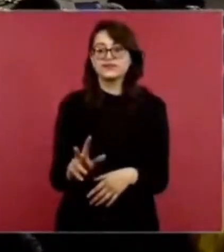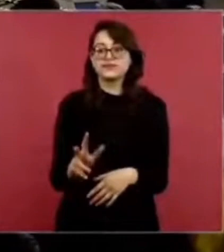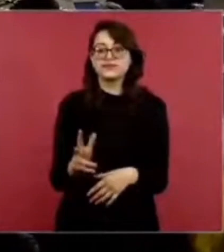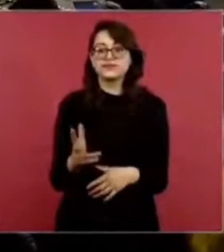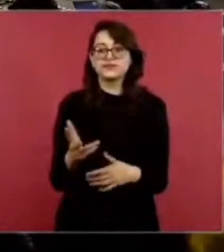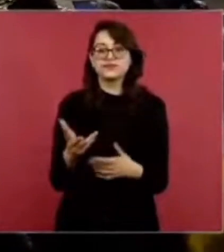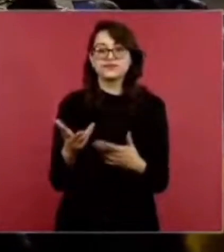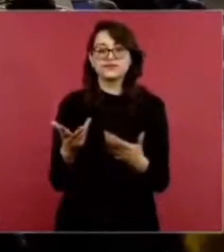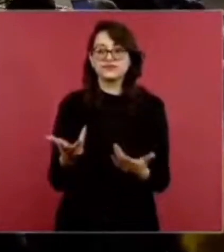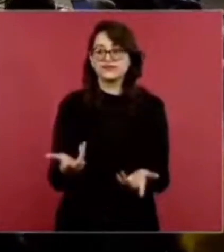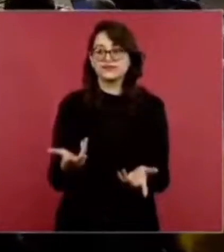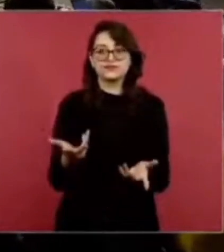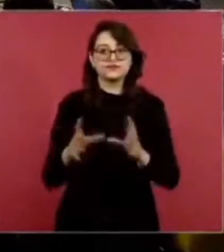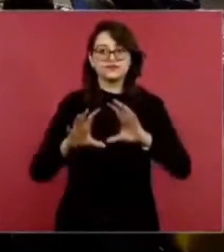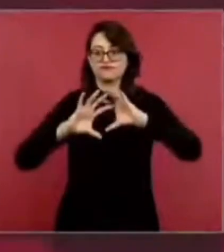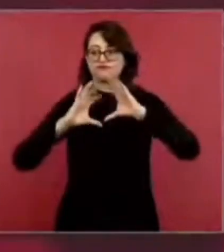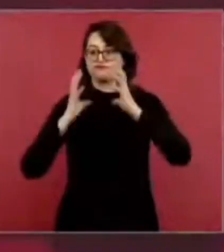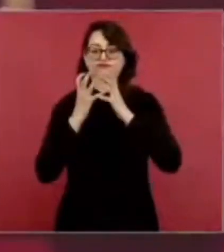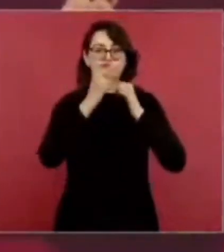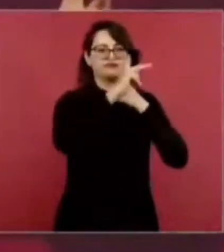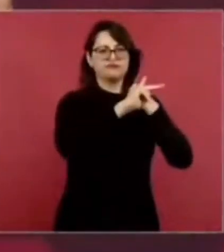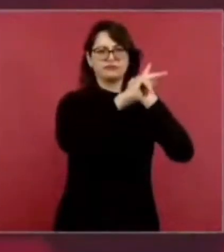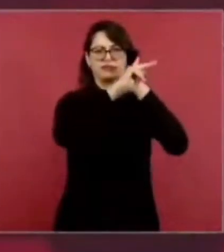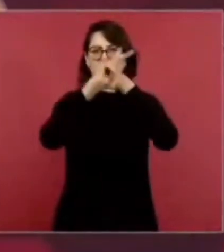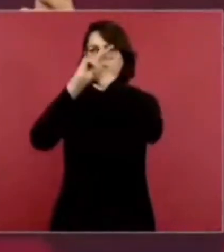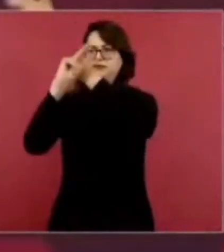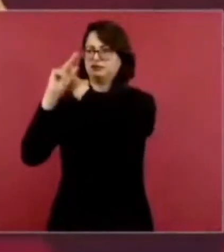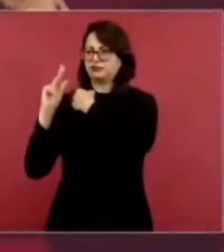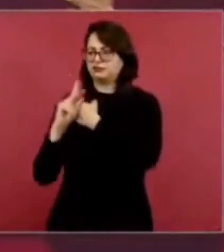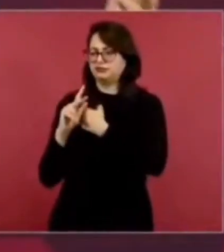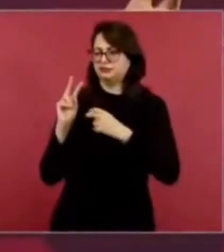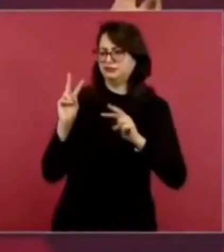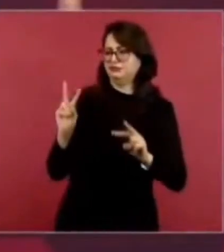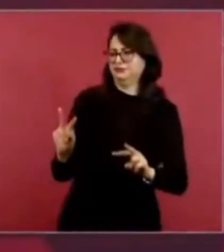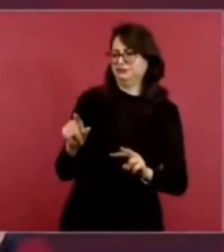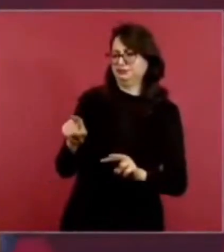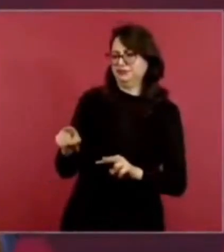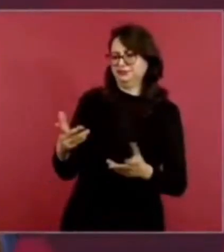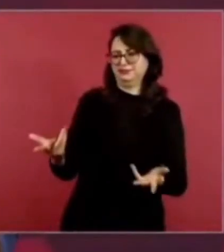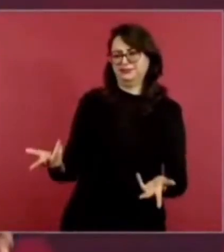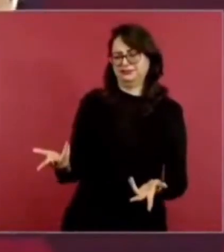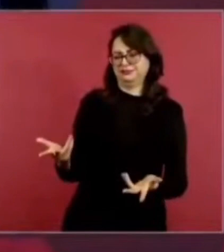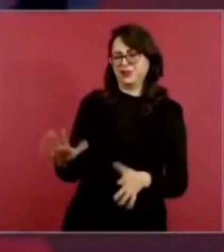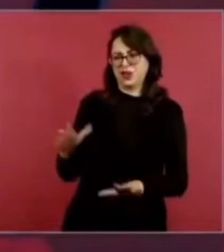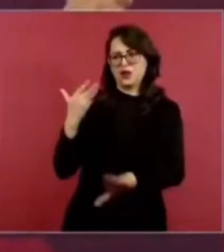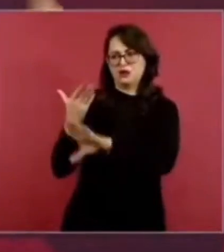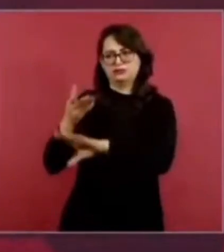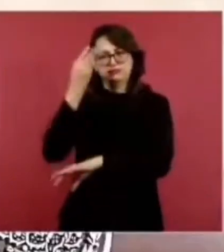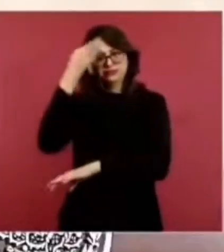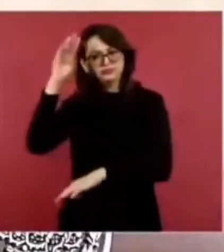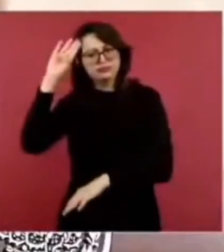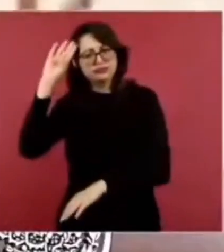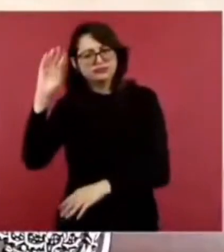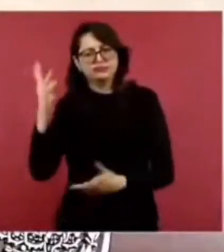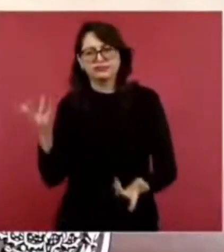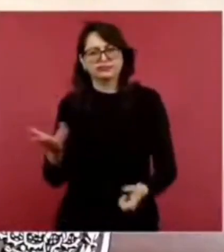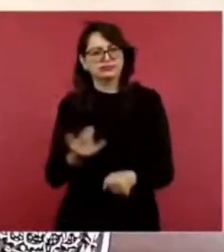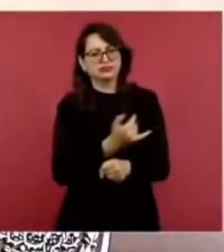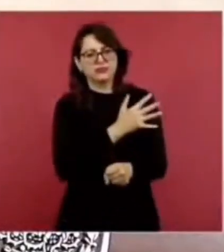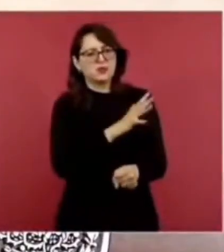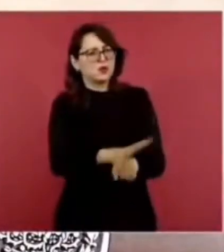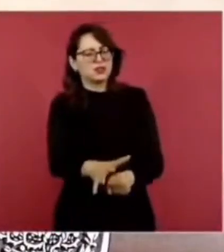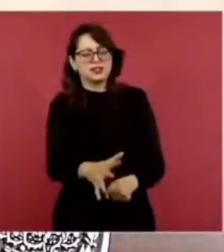de todos los gobiernos del mundo, con excepción de 1, 2 o 3, de 200 países, cada vez que